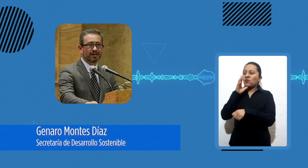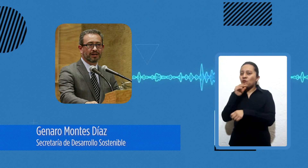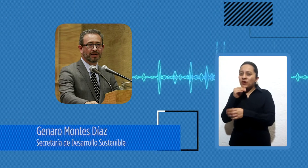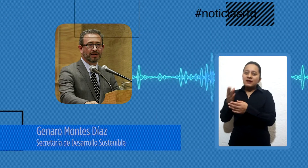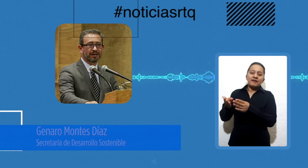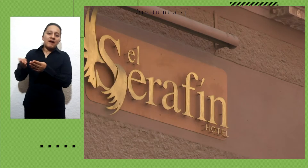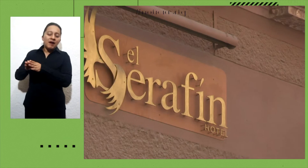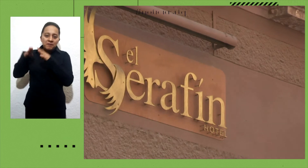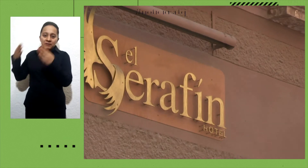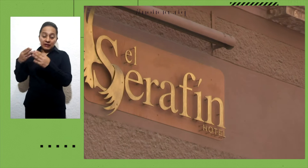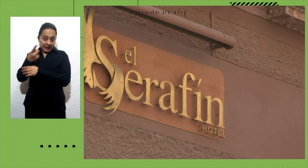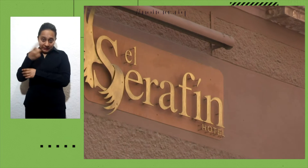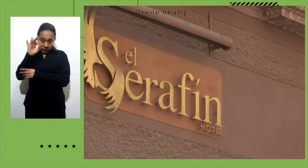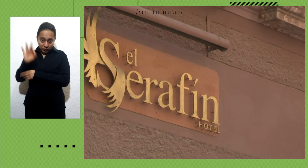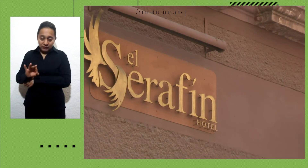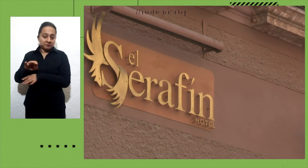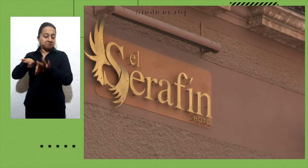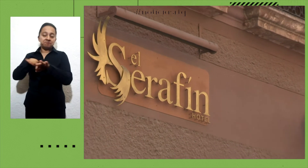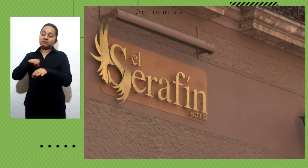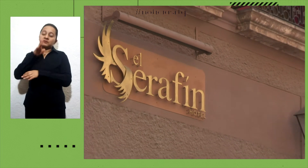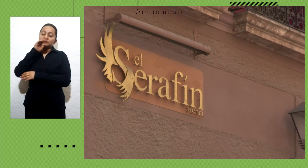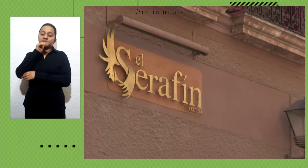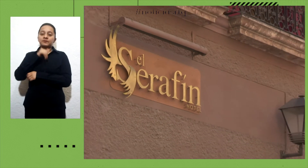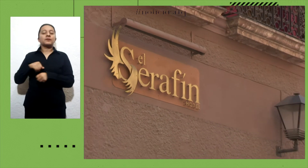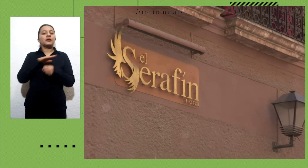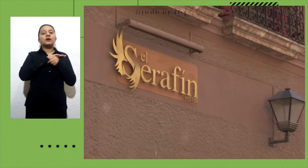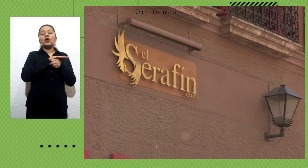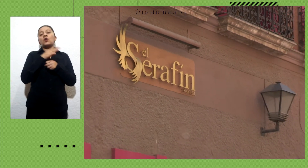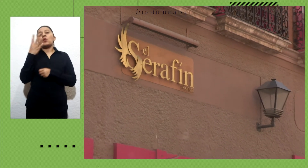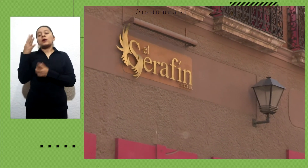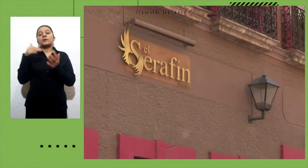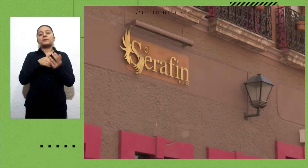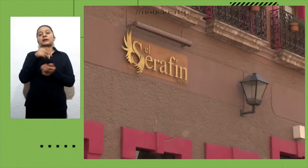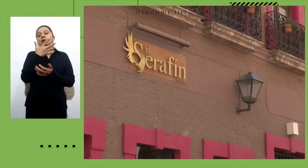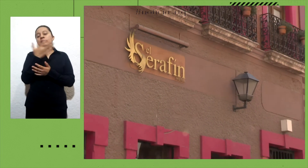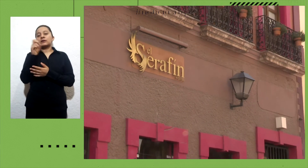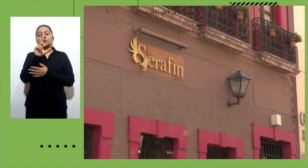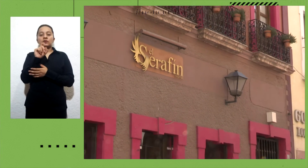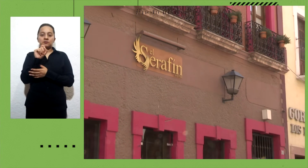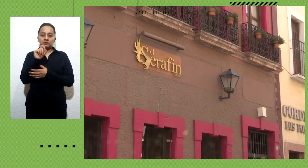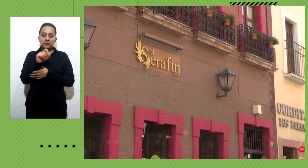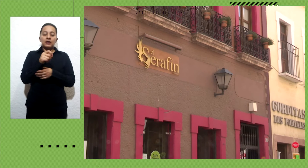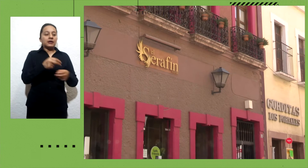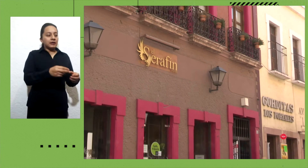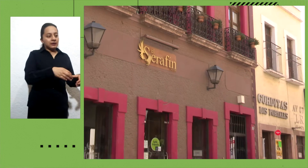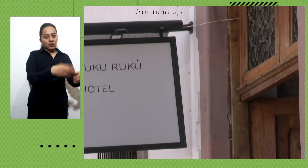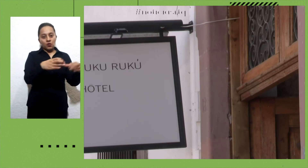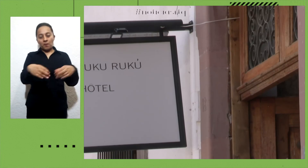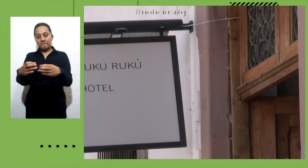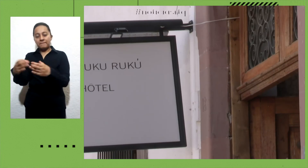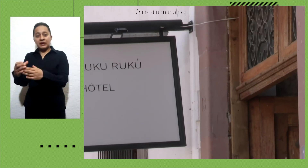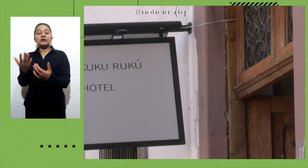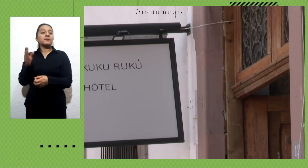% de su capacidad. En total serán 4.520 establecimientos mercantiles los beneficiados con el pago de su licencia, la